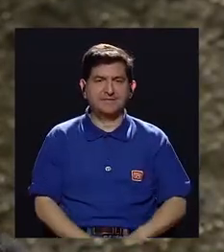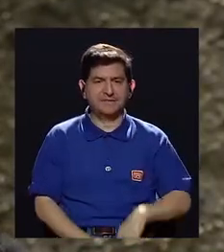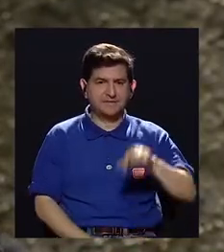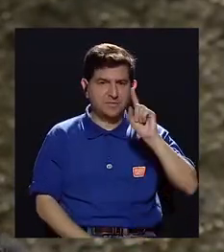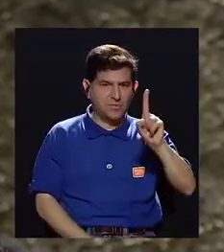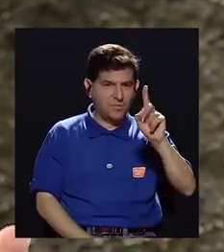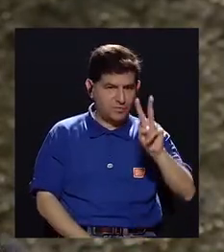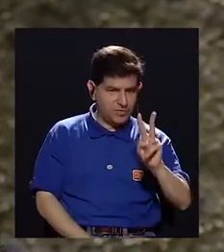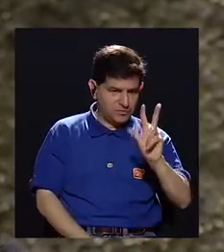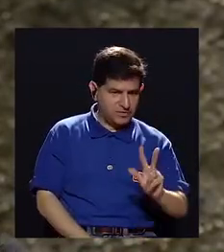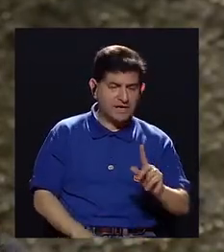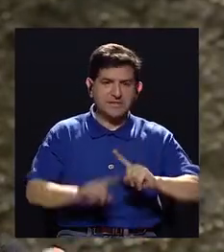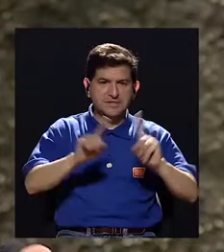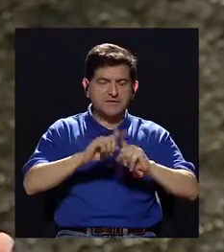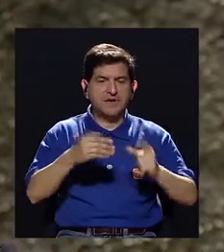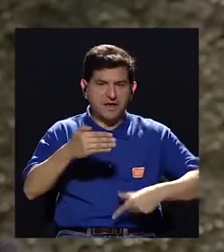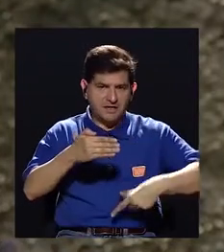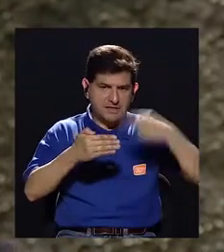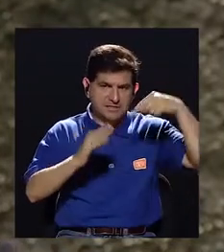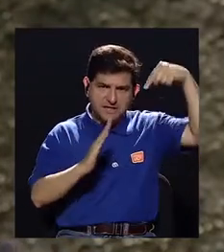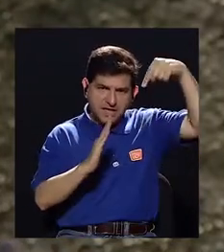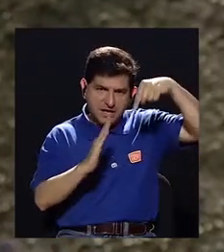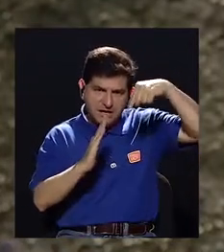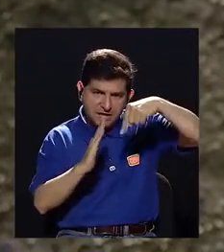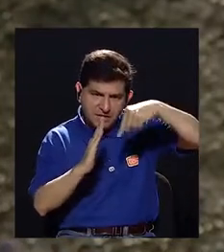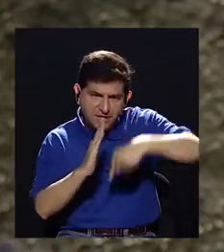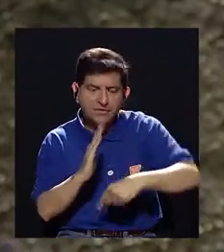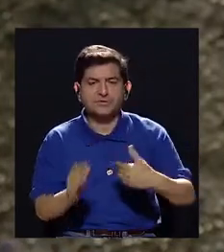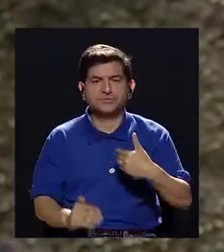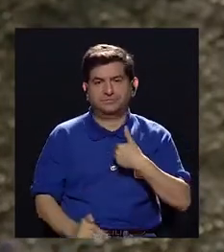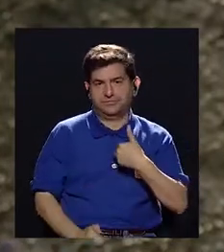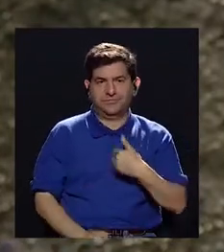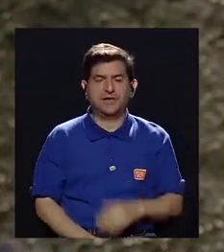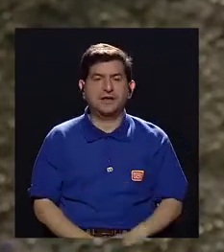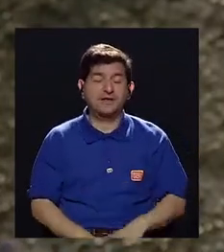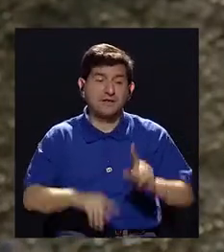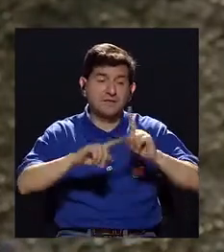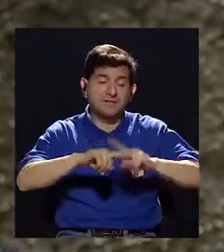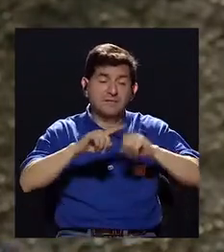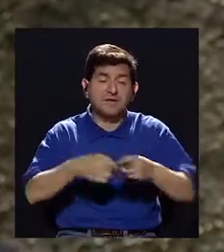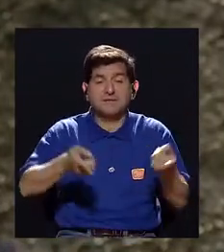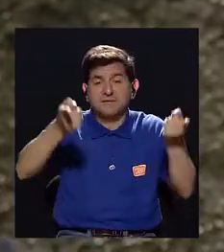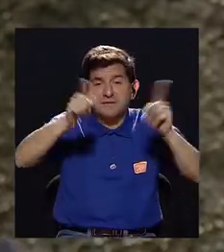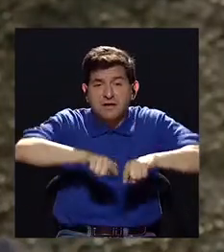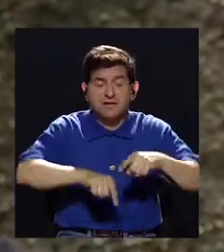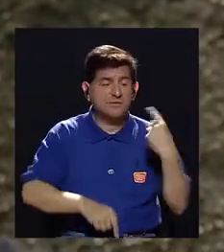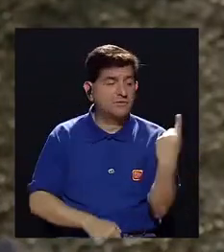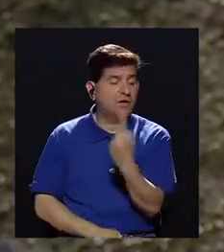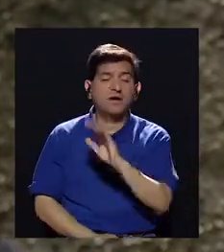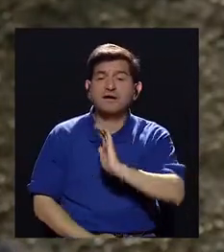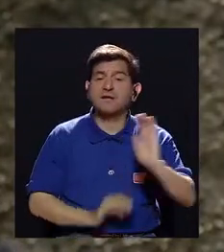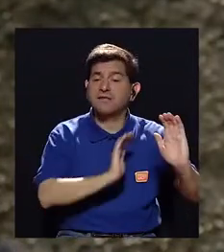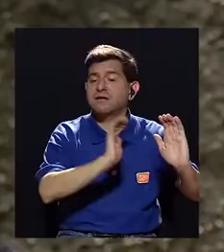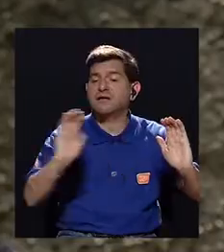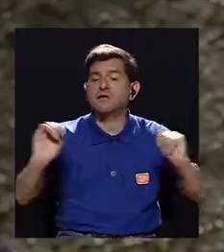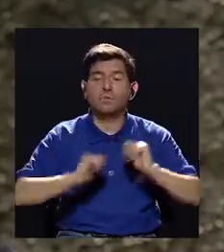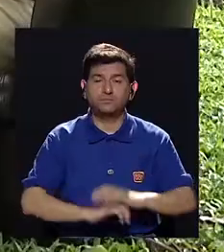pues, obviamente, hay diferentes grados de severidad en cuanto a cómo se presenta en cada